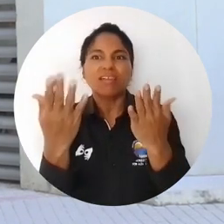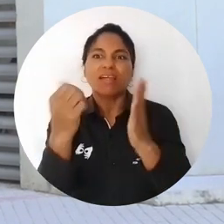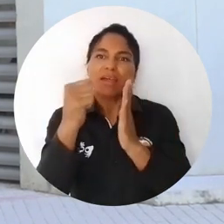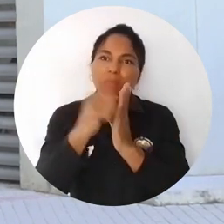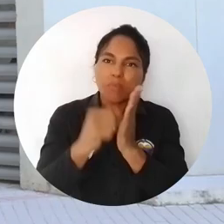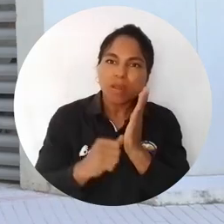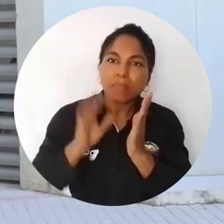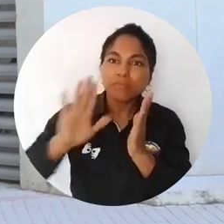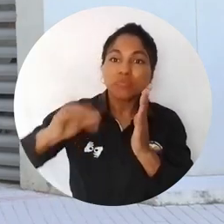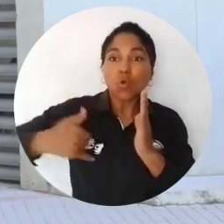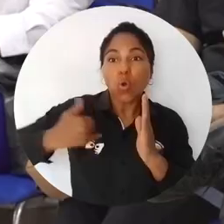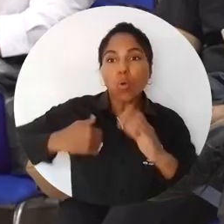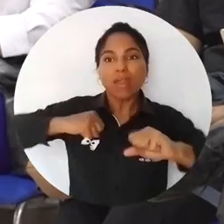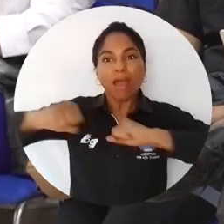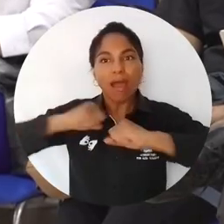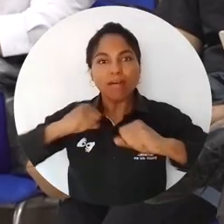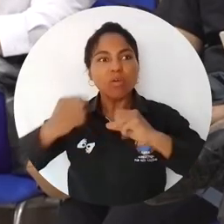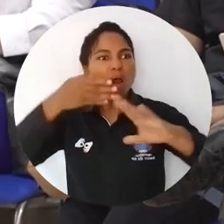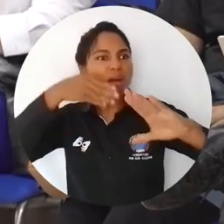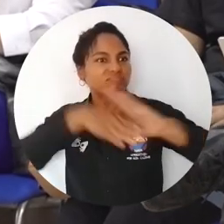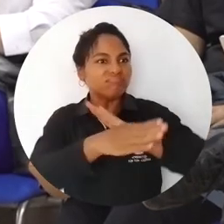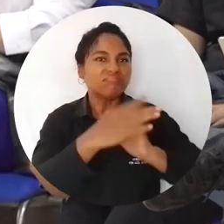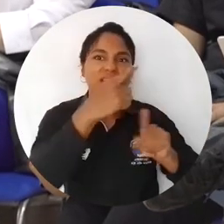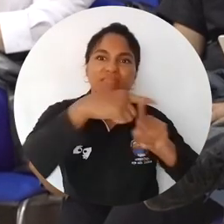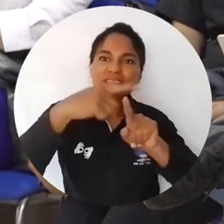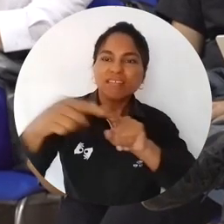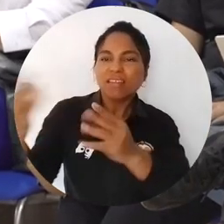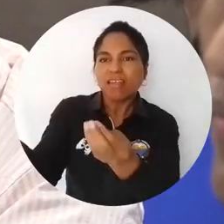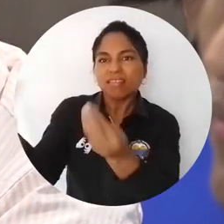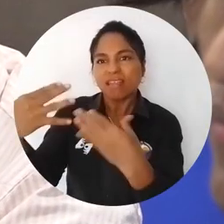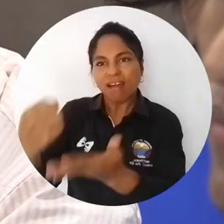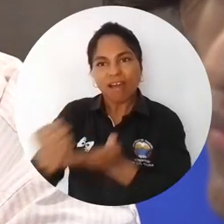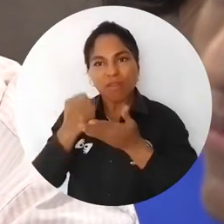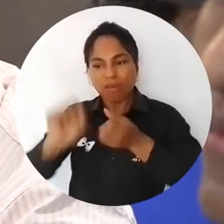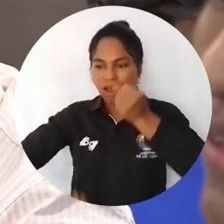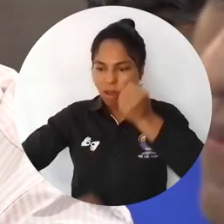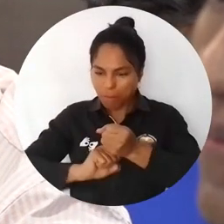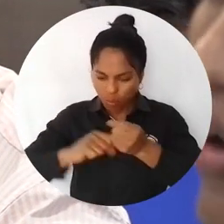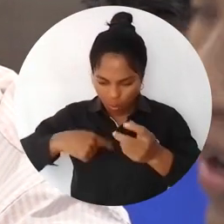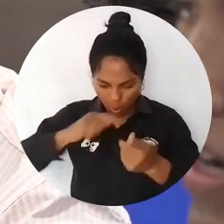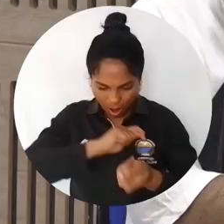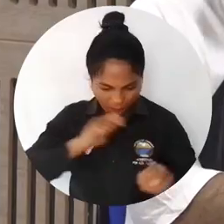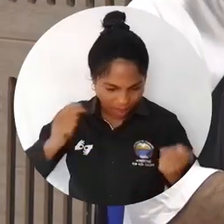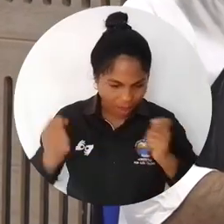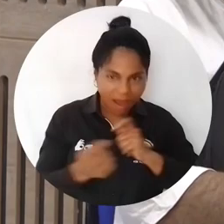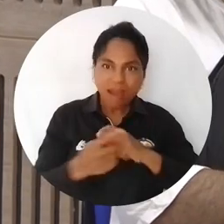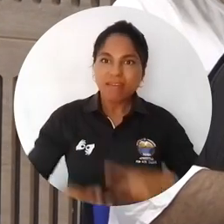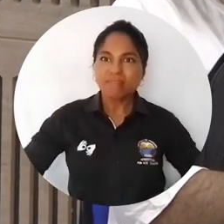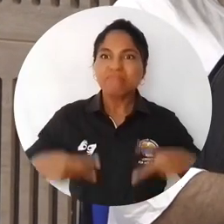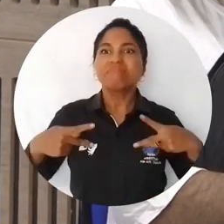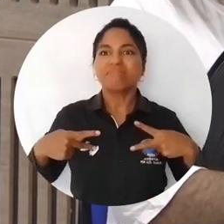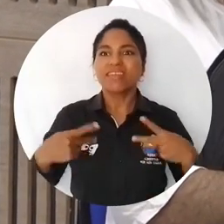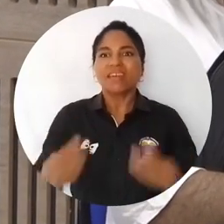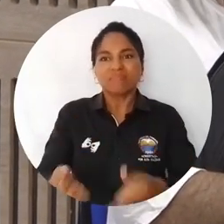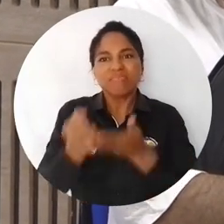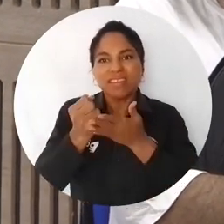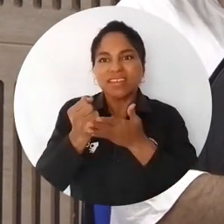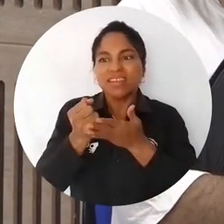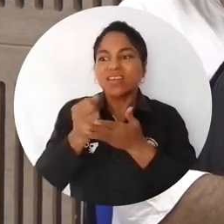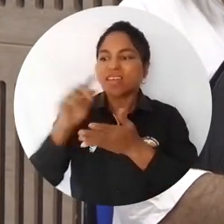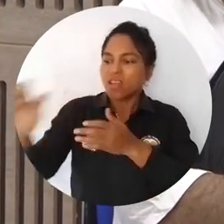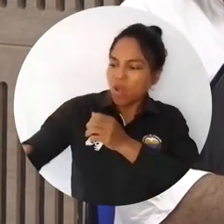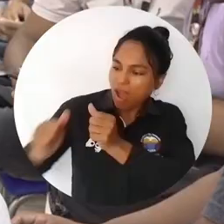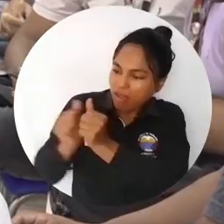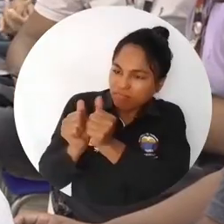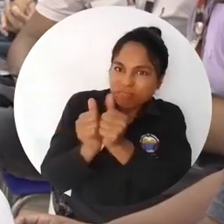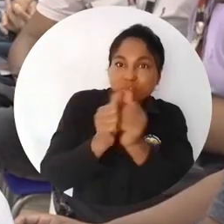de primera mano y puedan tener toda la formación que les permita disfrutar del programa de Jóvenes en Acción, poder acceder a cada uno de los